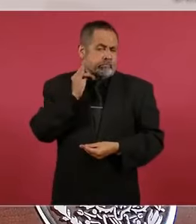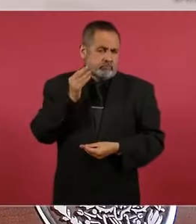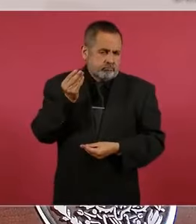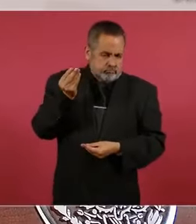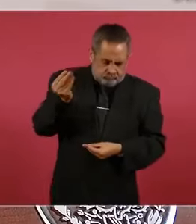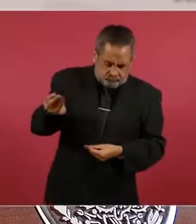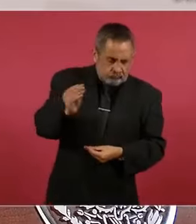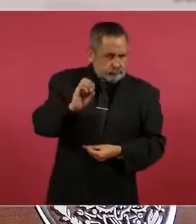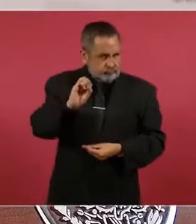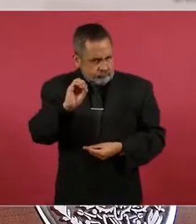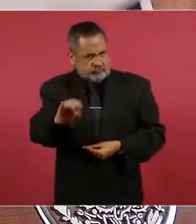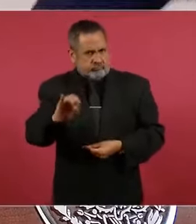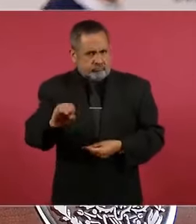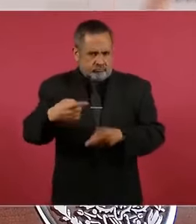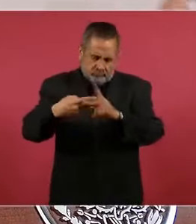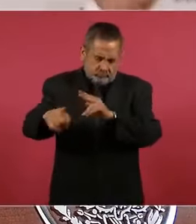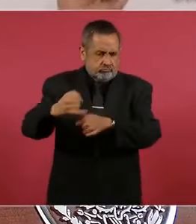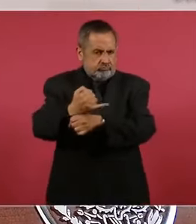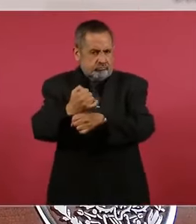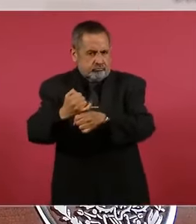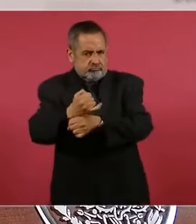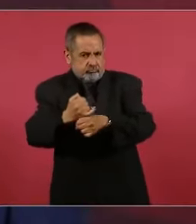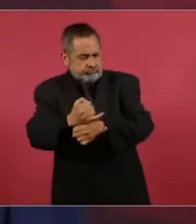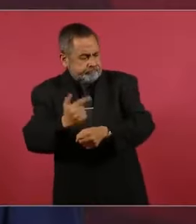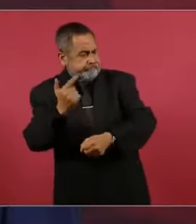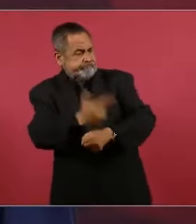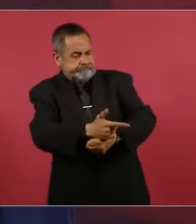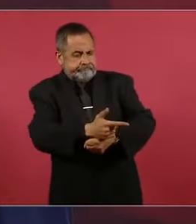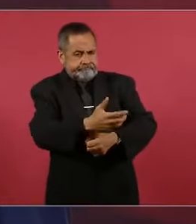a la fiscalía y que se abra una investigación.